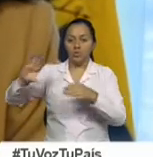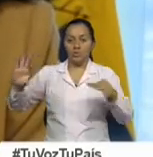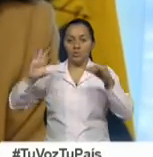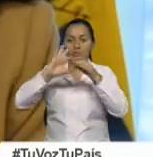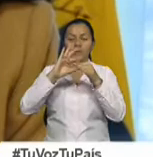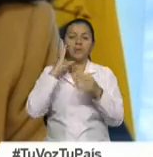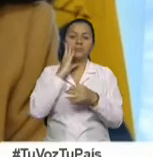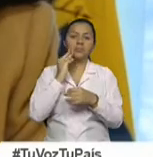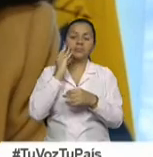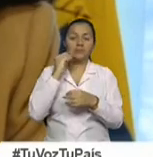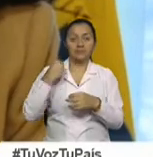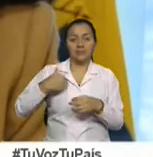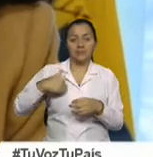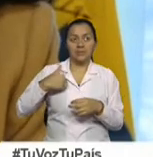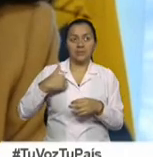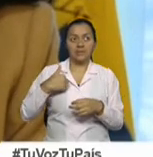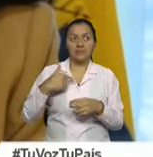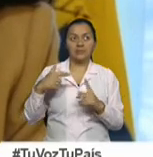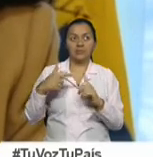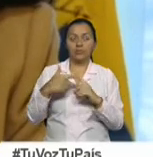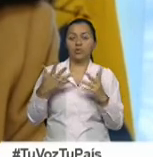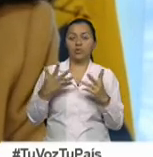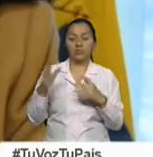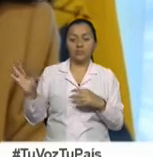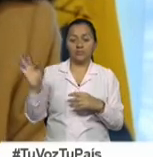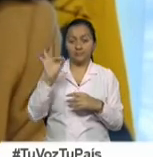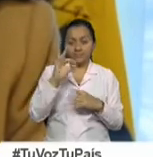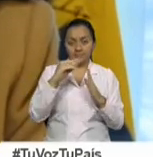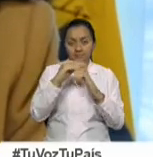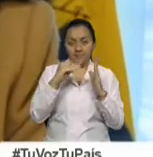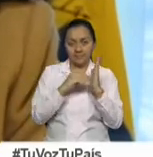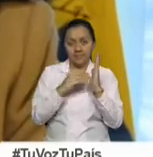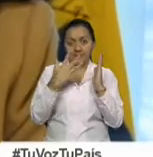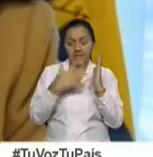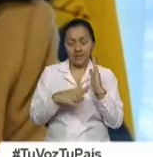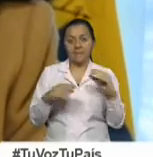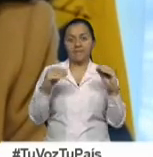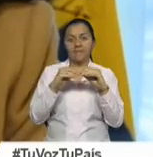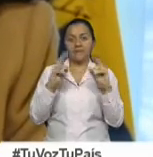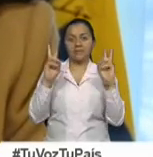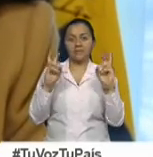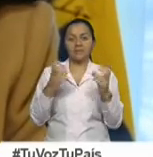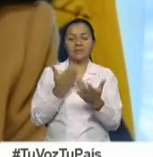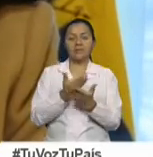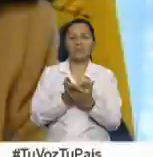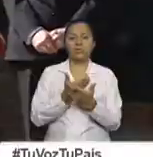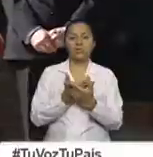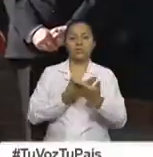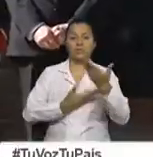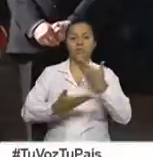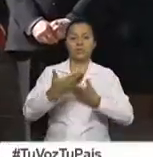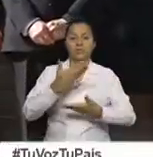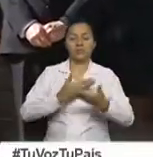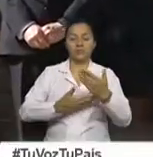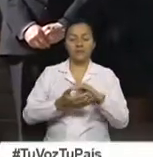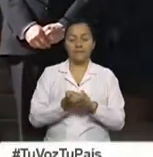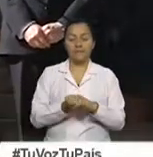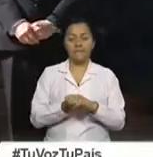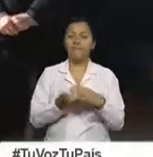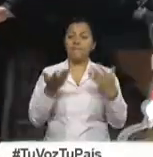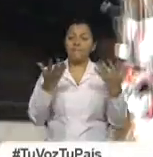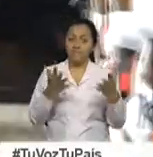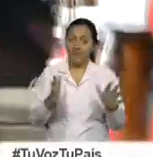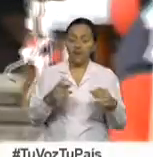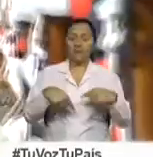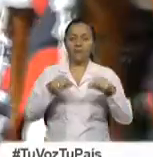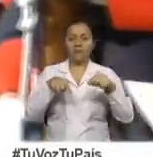experiencia argentina. Hemos también pasado una revista a los temas económicos y comerciales. En esta cita, además, se